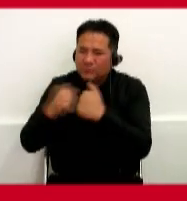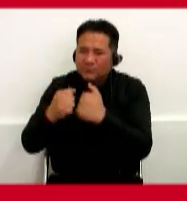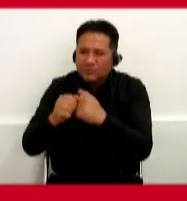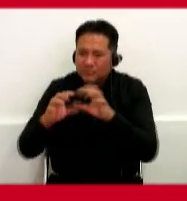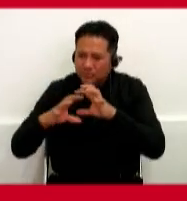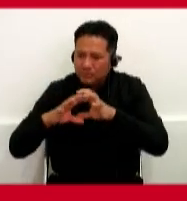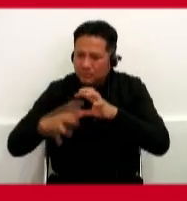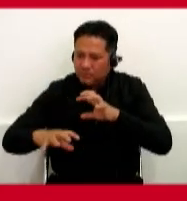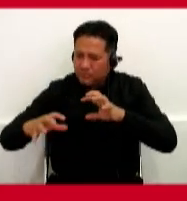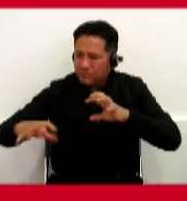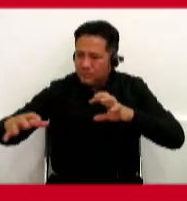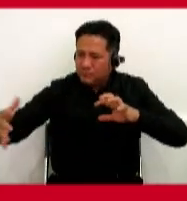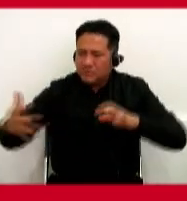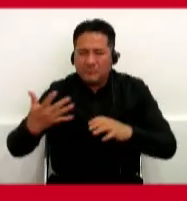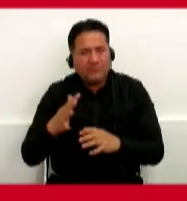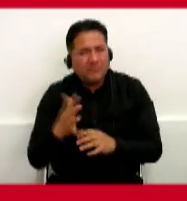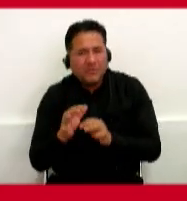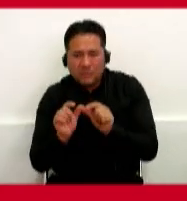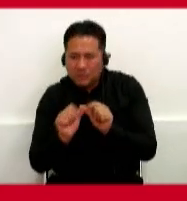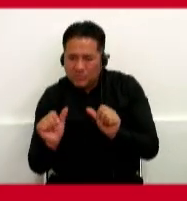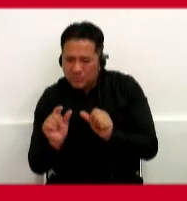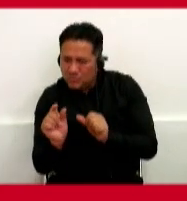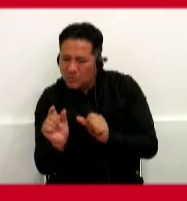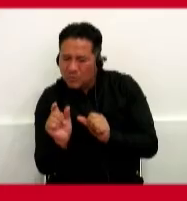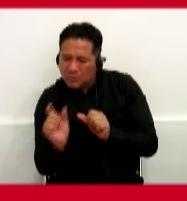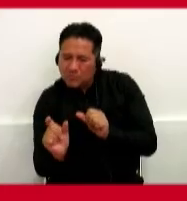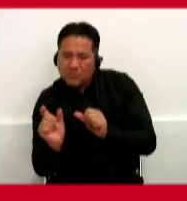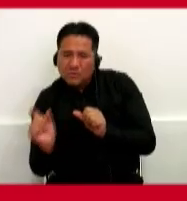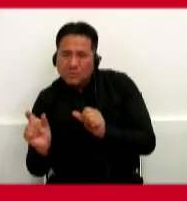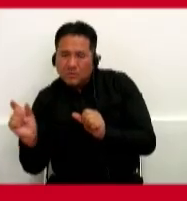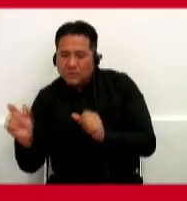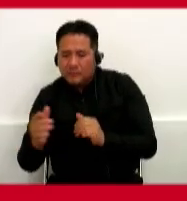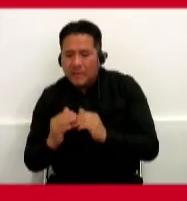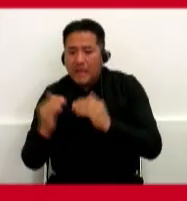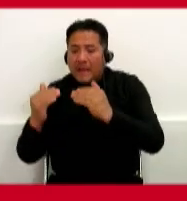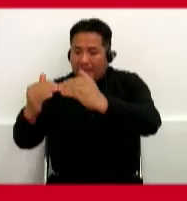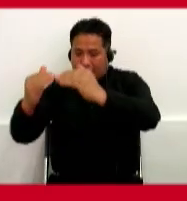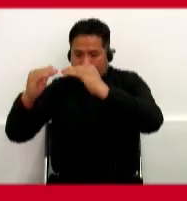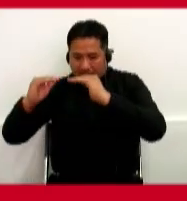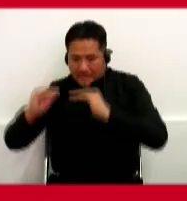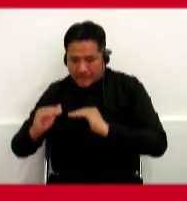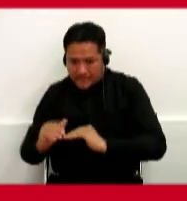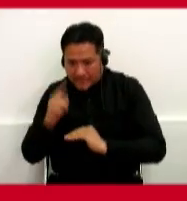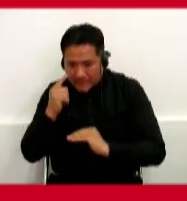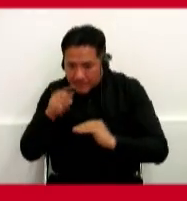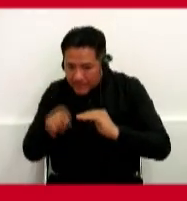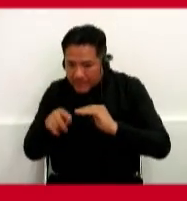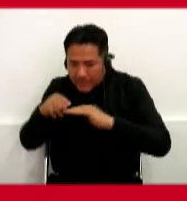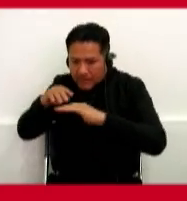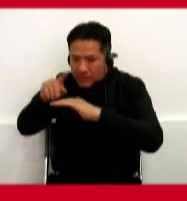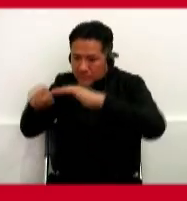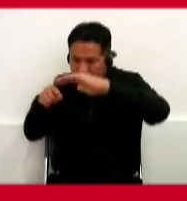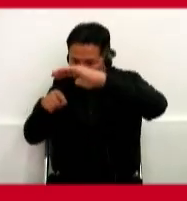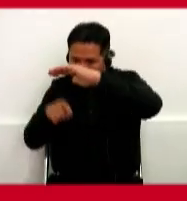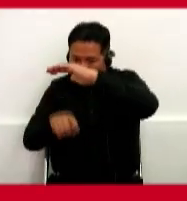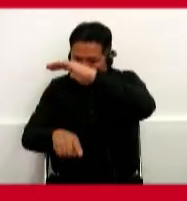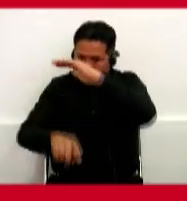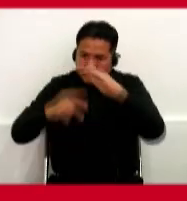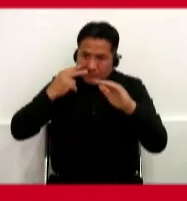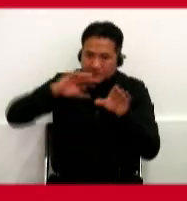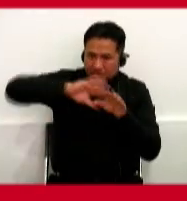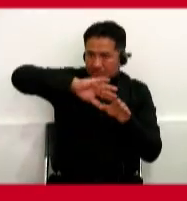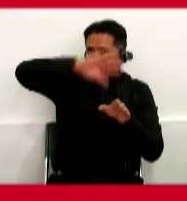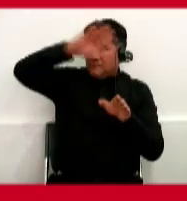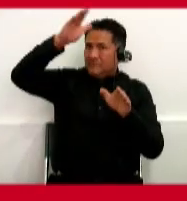15 centímetros. En la parte baja podemos ver el avance de algunas labores con presencia de agua hidrotermal. Son